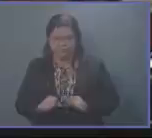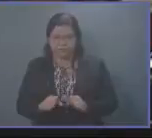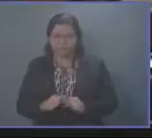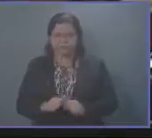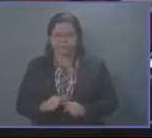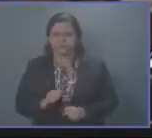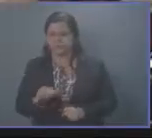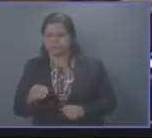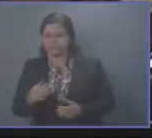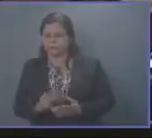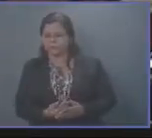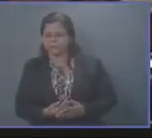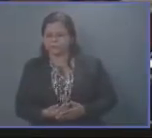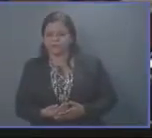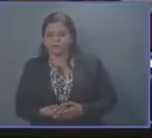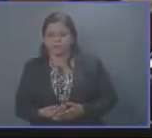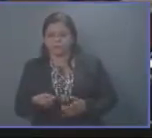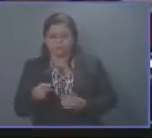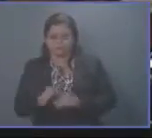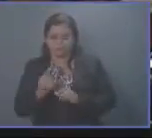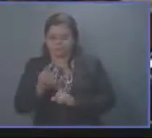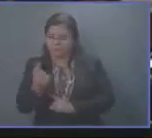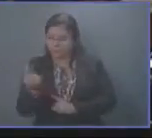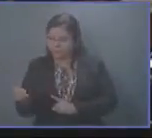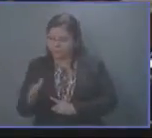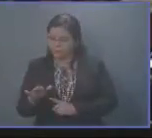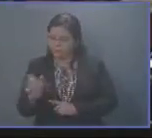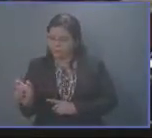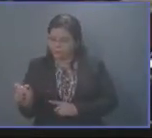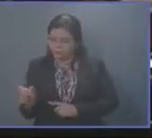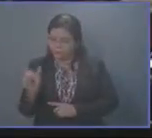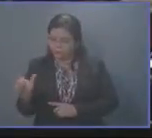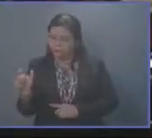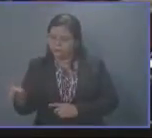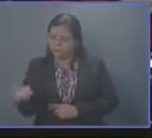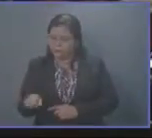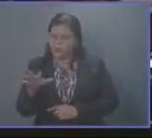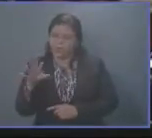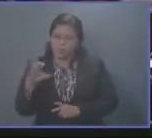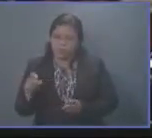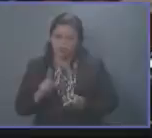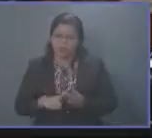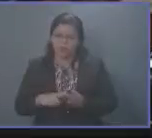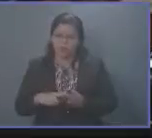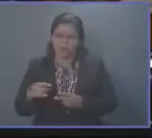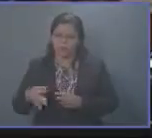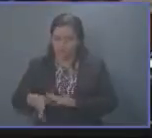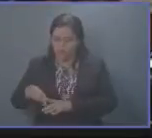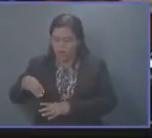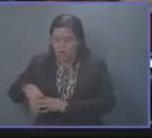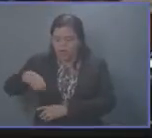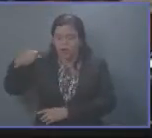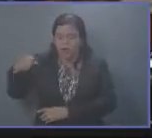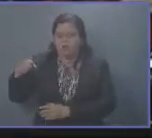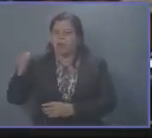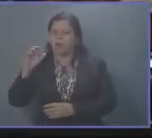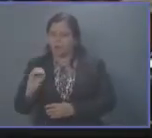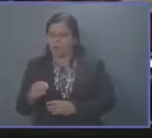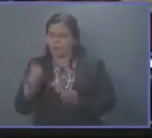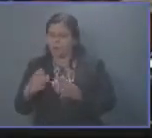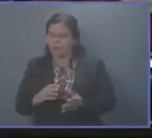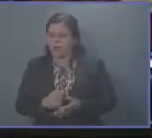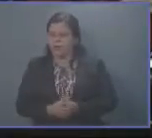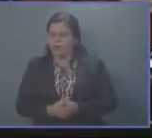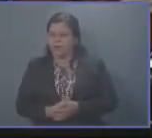daños ocasionados al tarjetaviente, tales como robo, sustracción, pérdida, fraude,